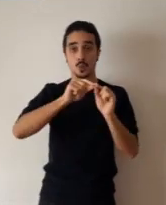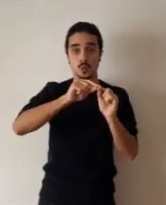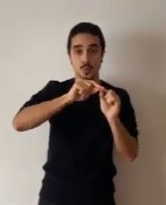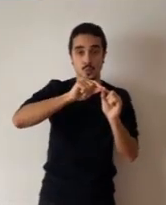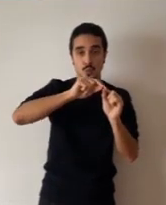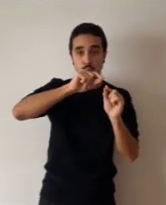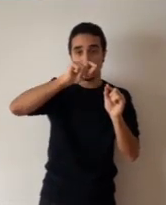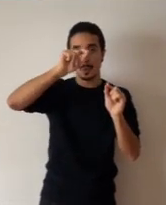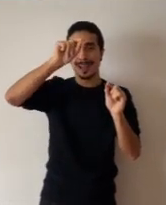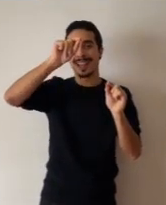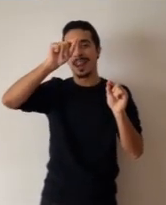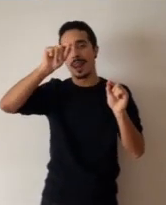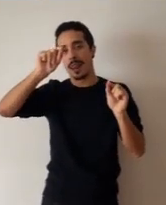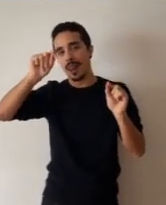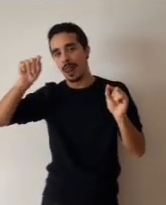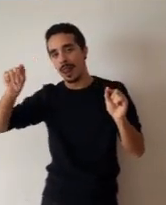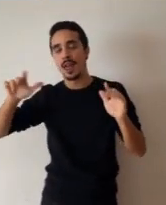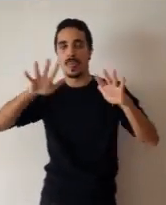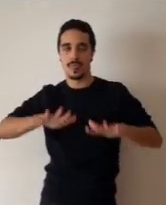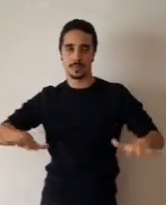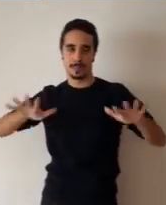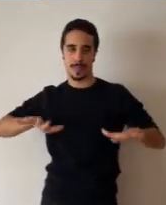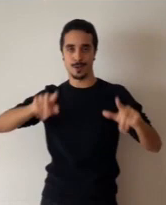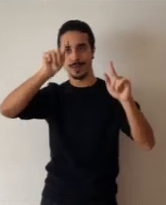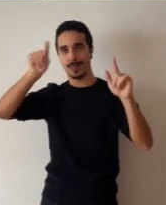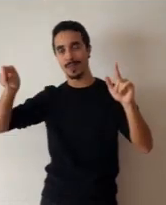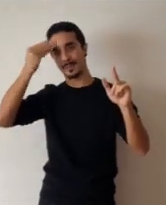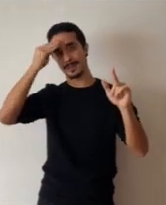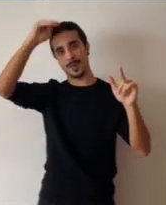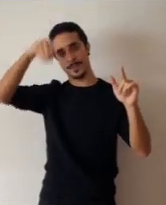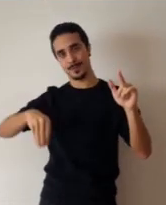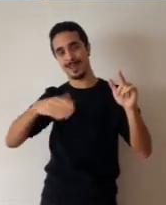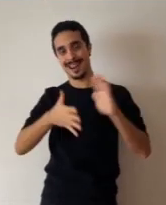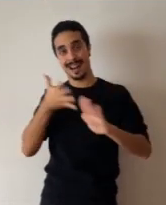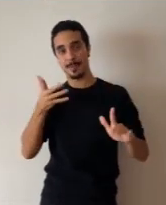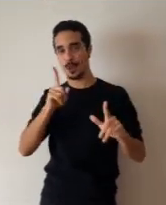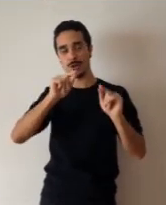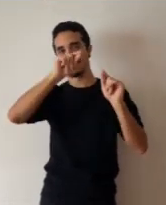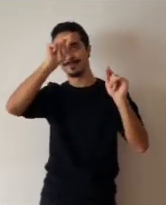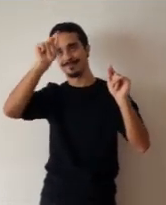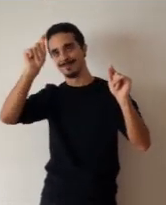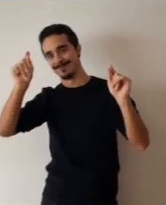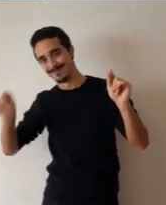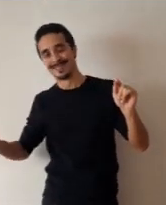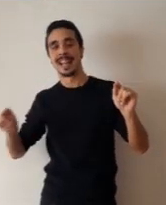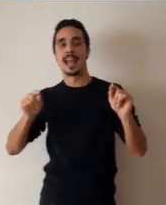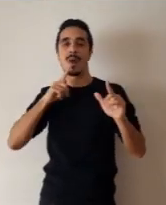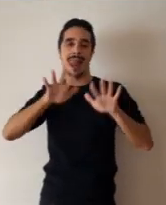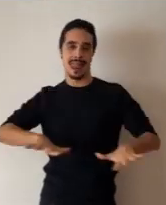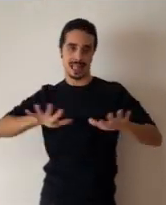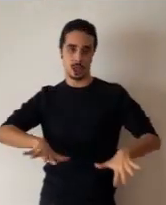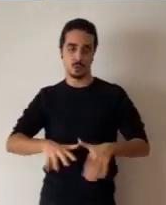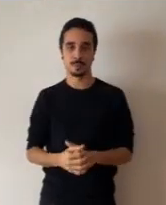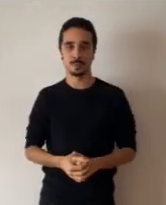Está produciéndose una subida con una caída lenta, digamos que es una caída con un ángulo mucho más amplio, más plano,